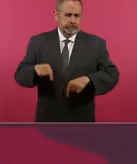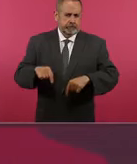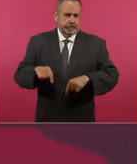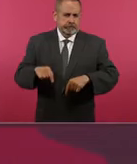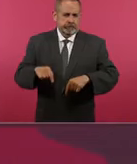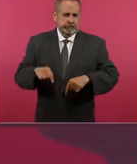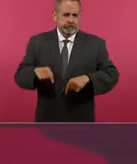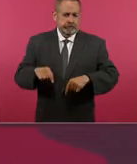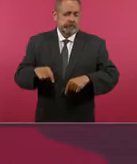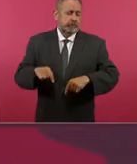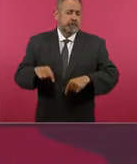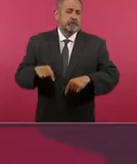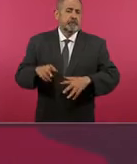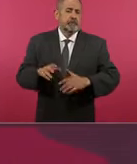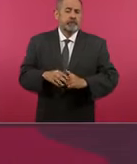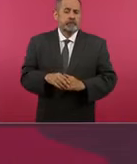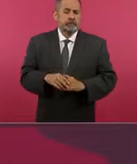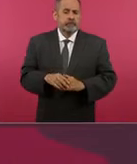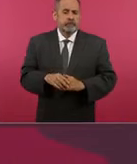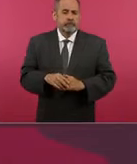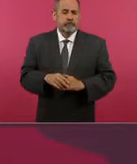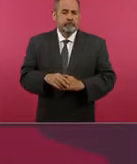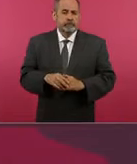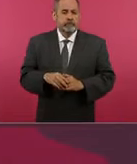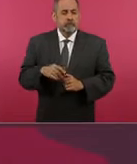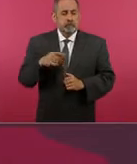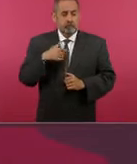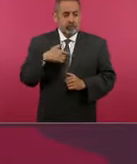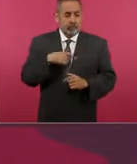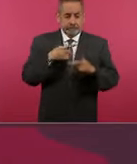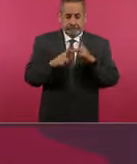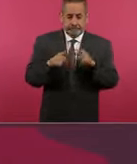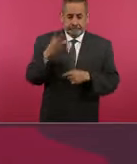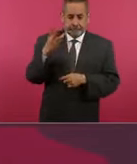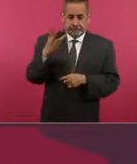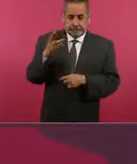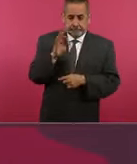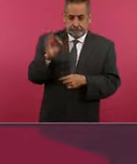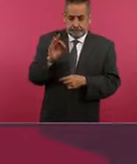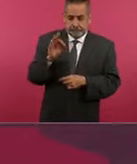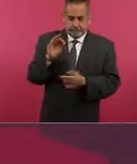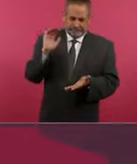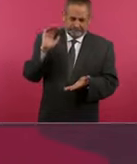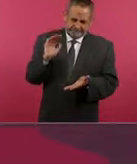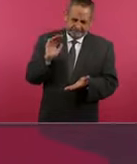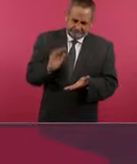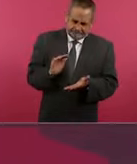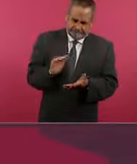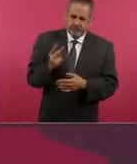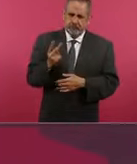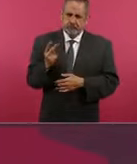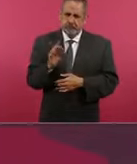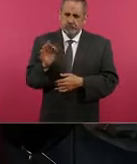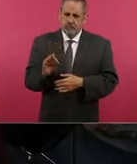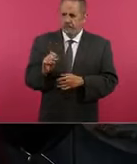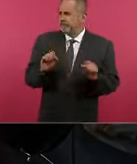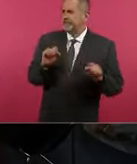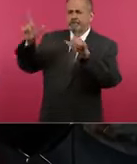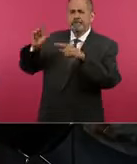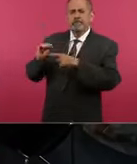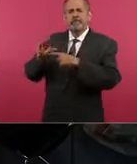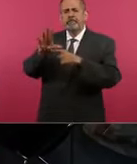Encontré como en 3 y lo bajé a 2 homicidios diarios. ¿Por qué no pones homicidios diarios en